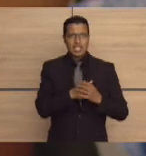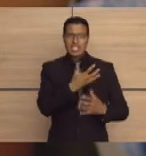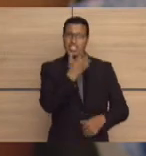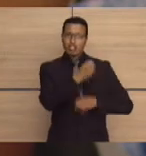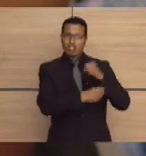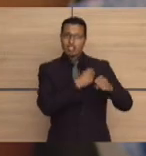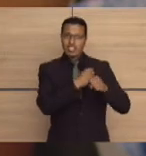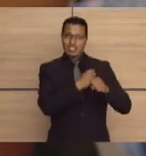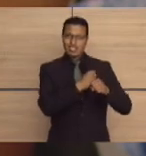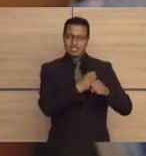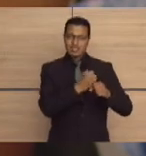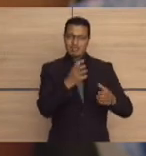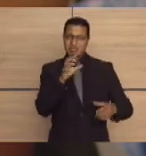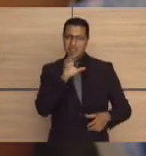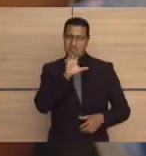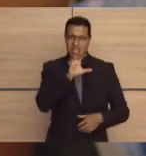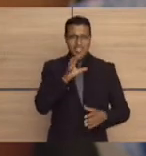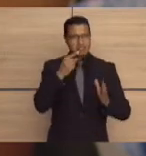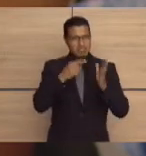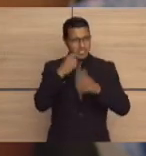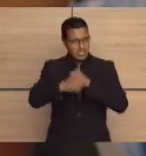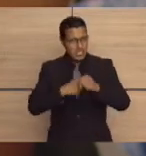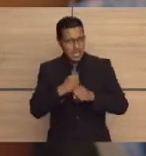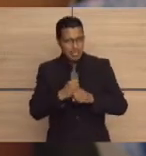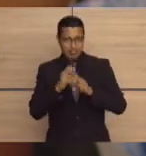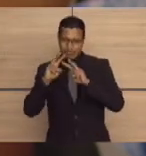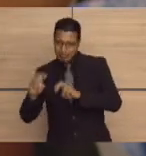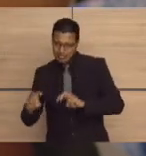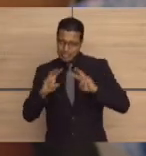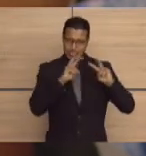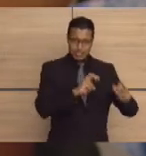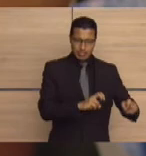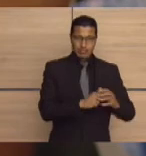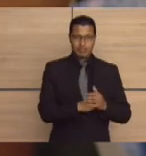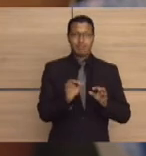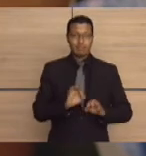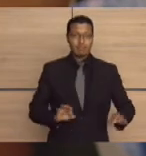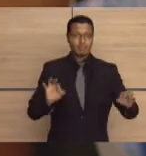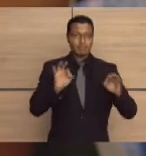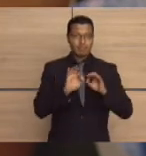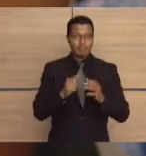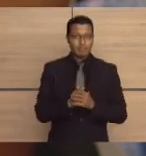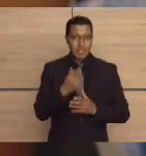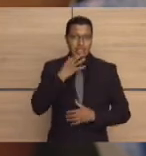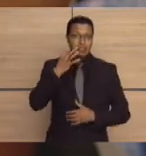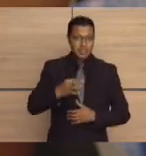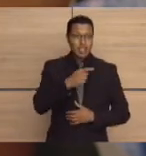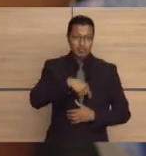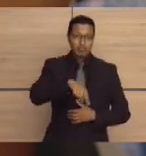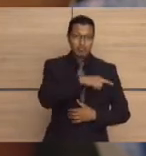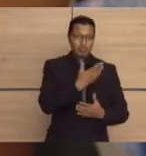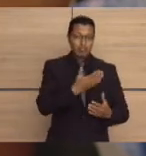milenario es algo que vale la pena examinar, porque en cierta medida es verdad que solo tenemos cinco